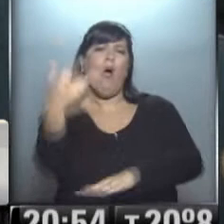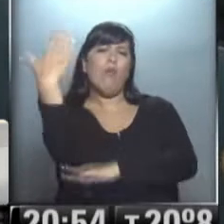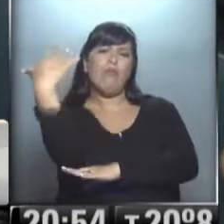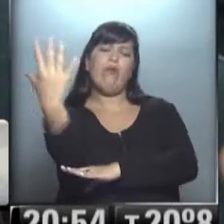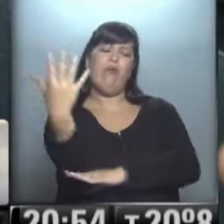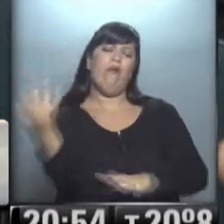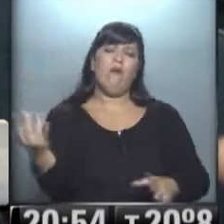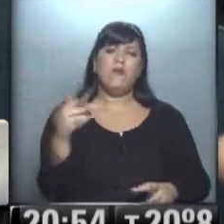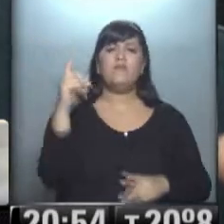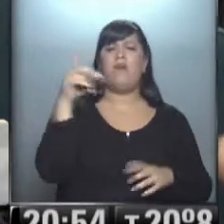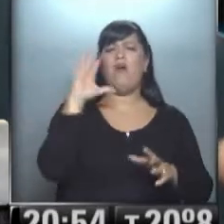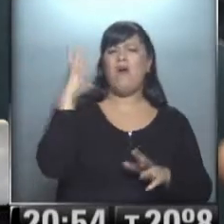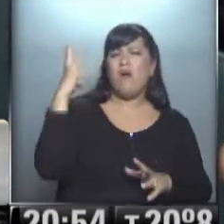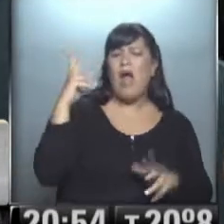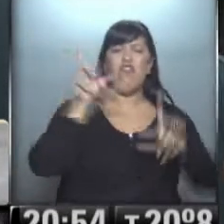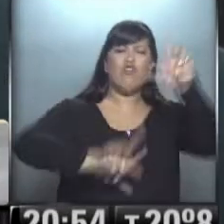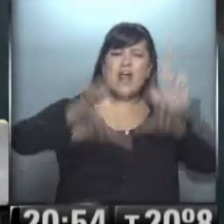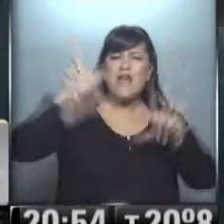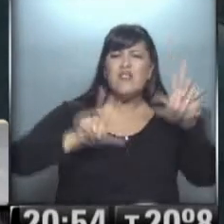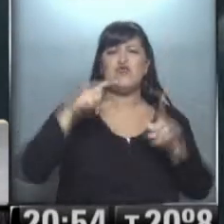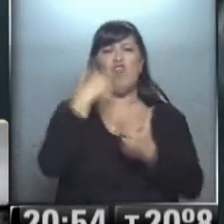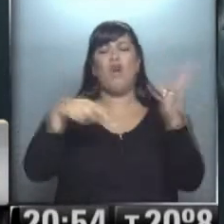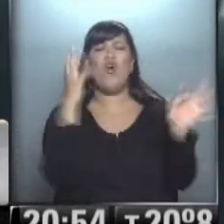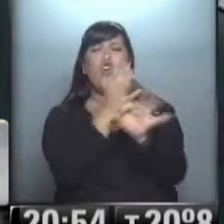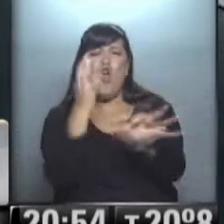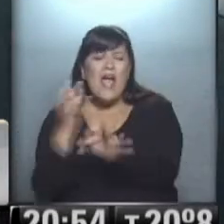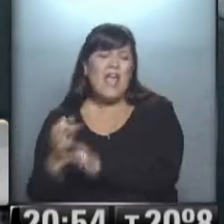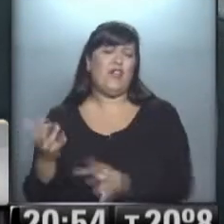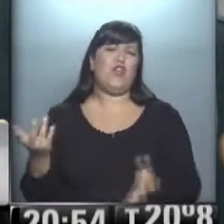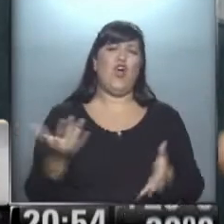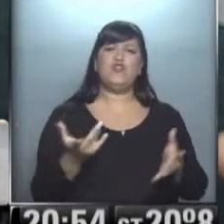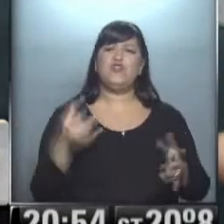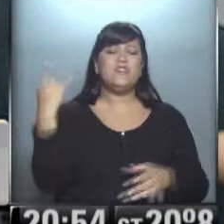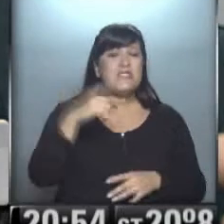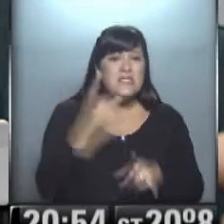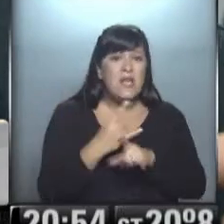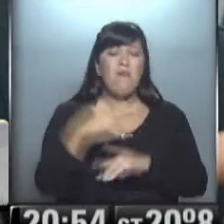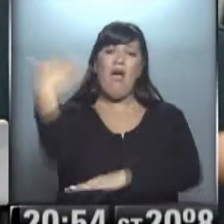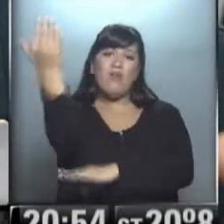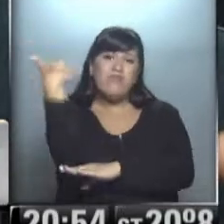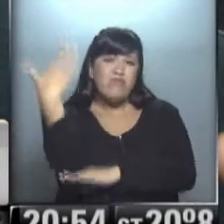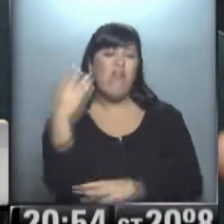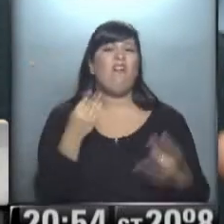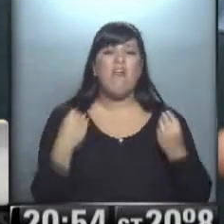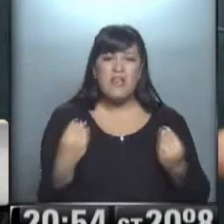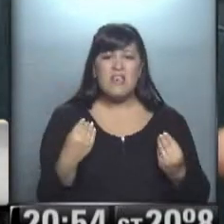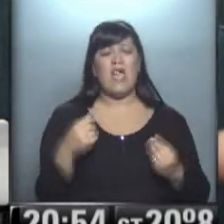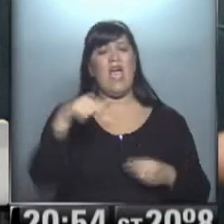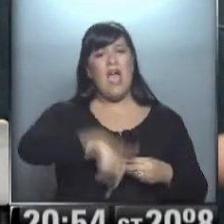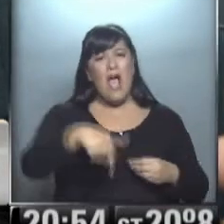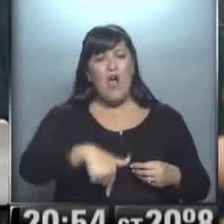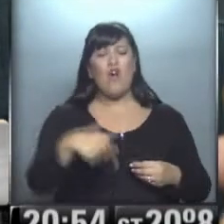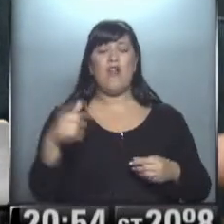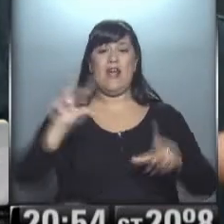hartazgo en todos los medios, en todos los colegios. En fin, ese relato es el que ha puesto en